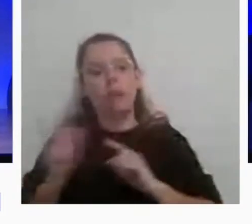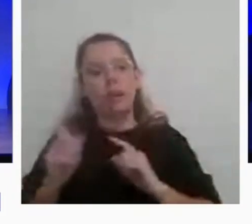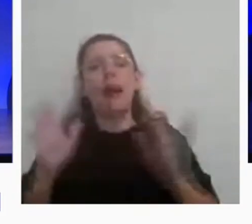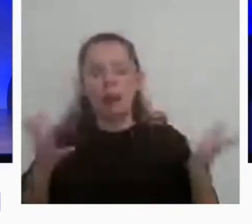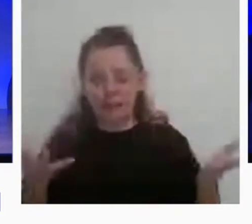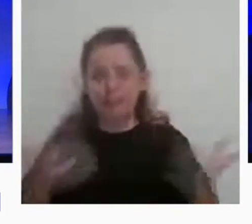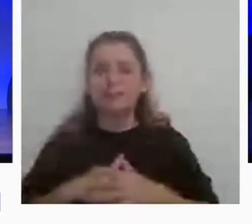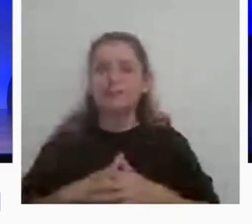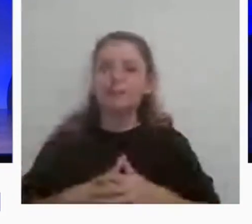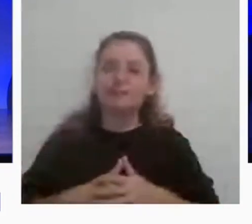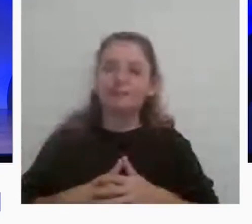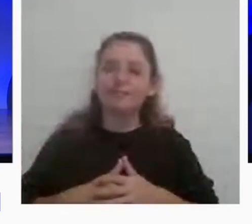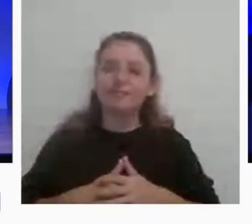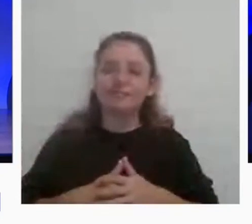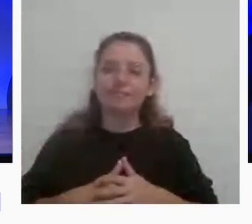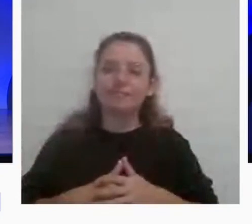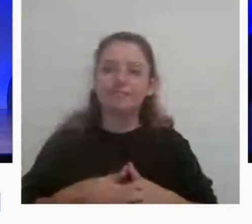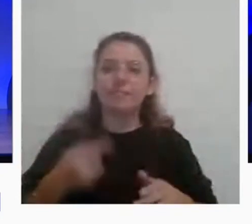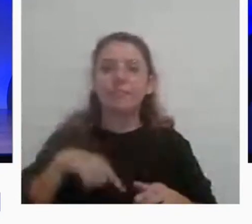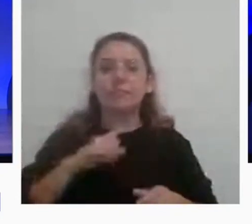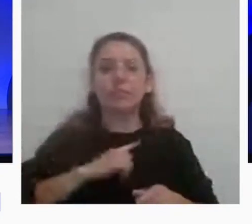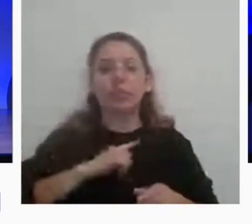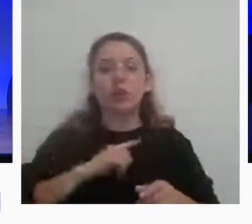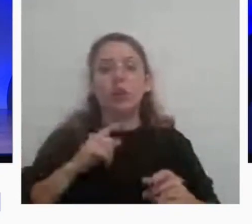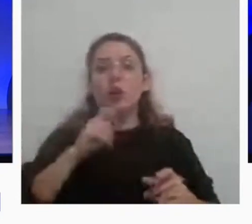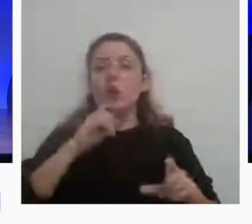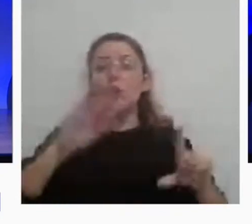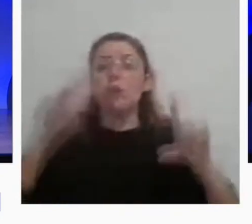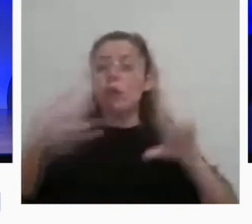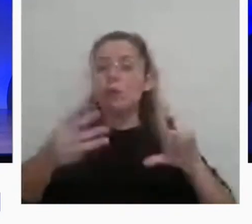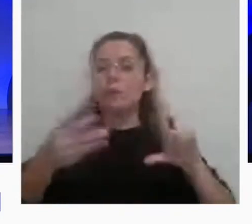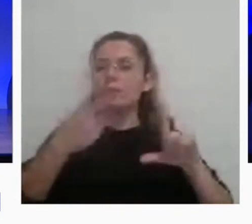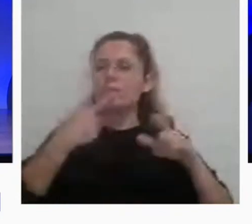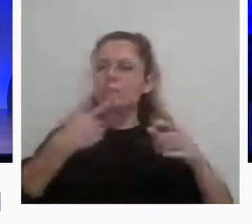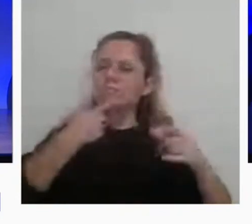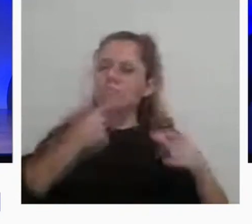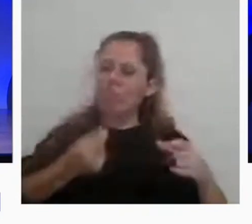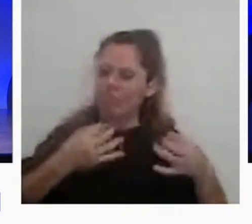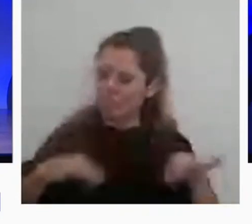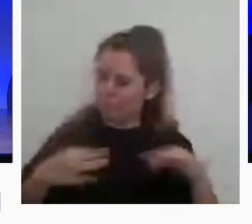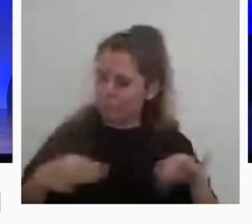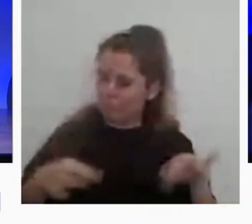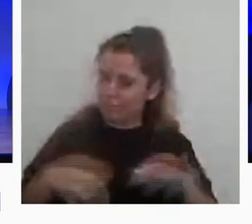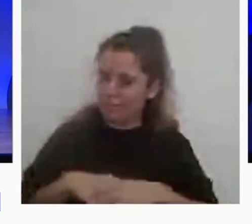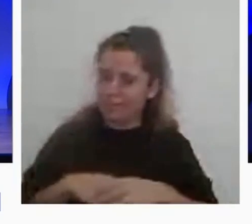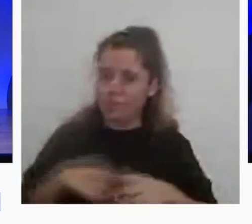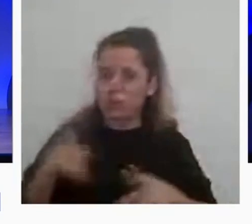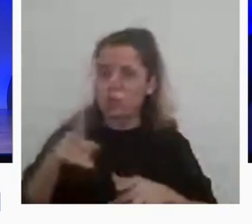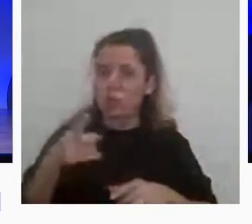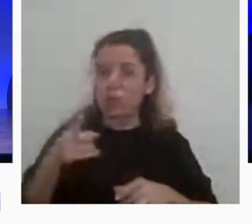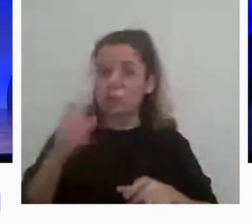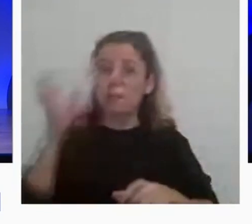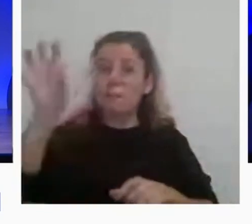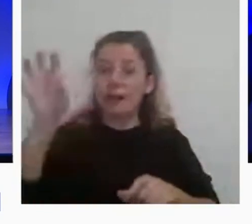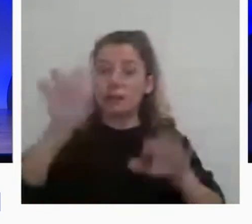Ahora. Dotamos de un portal que es muy sencillo y ya digo que el éxito de esta plataforma es tan sencilla que simplemente metes el país y te dice claramente